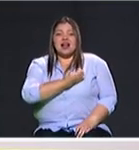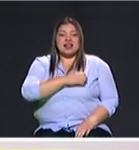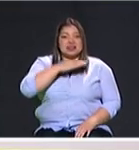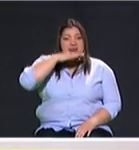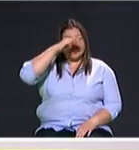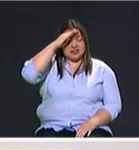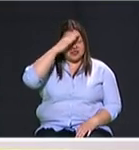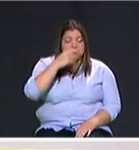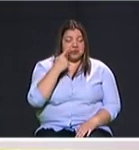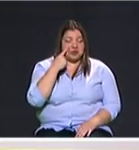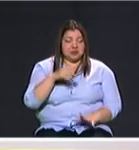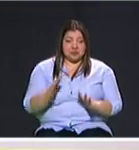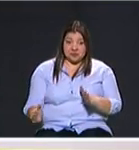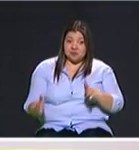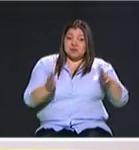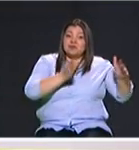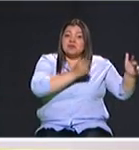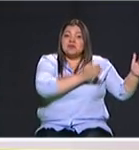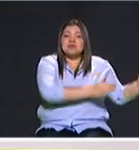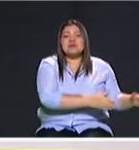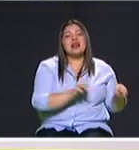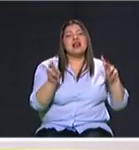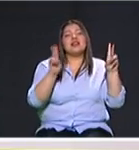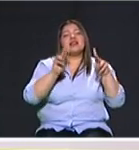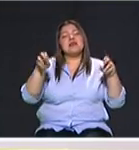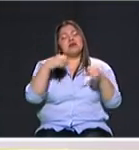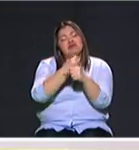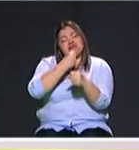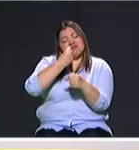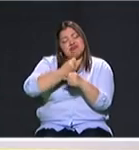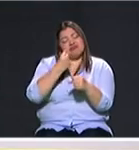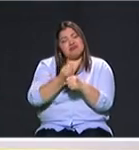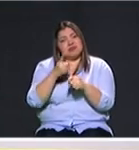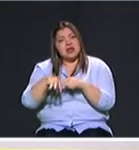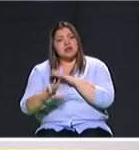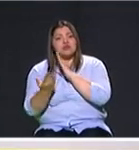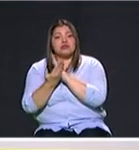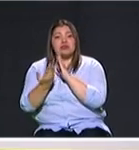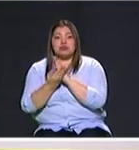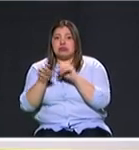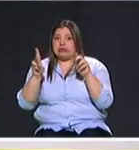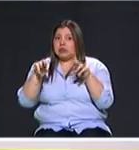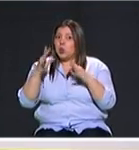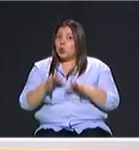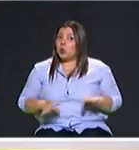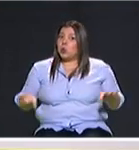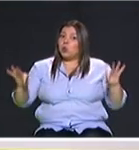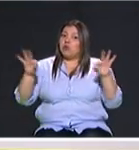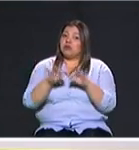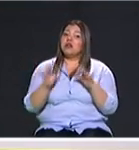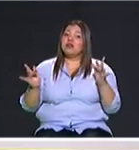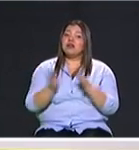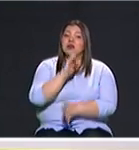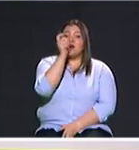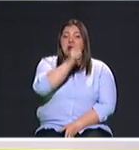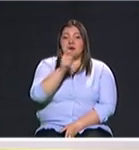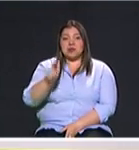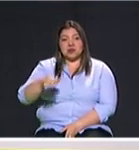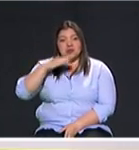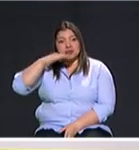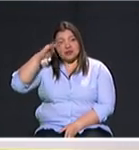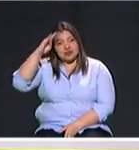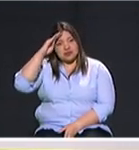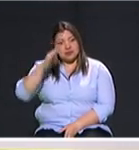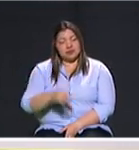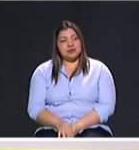otro bloque al bloque relacionado con el empleo y la educación que también es un tema bastante importante para los ciudadanos y comenzamos